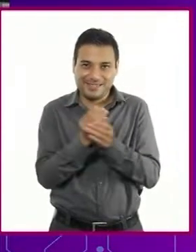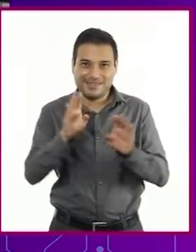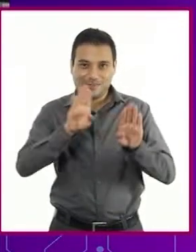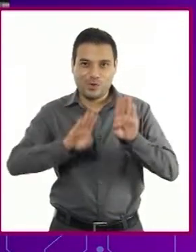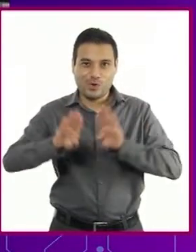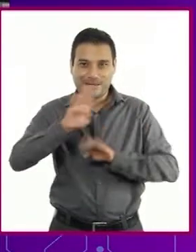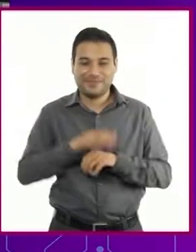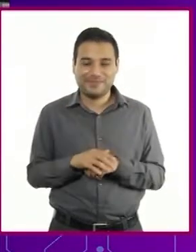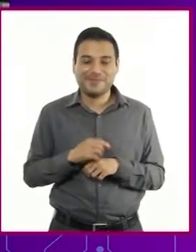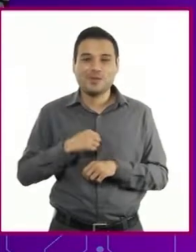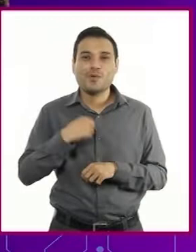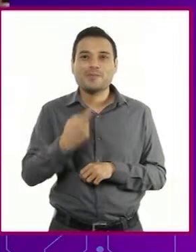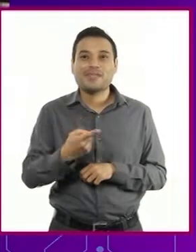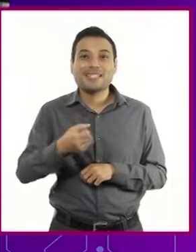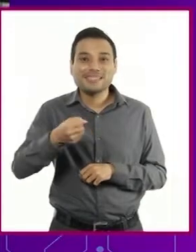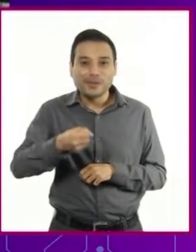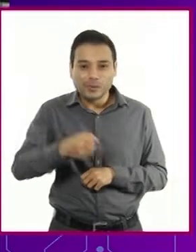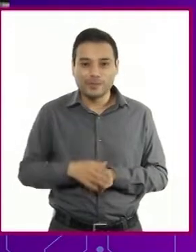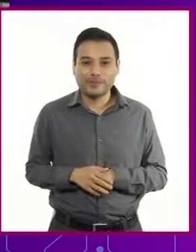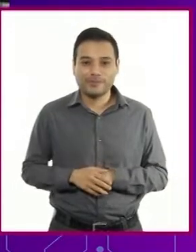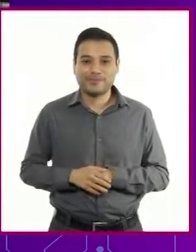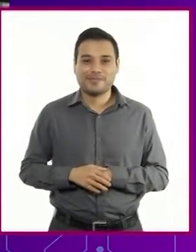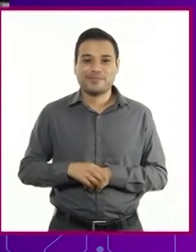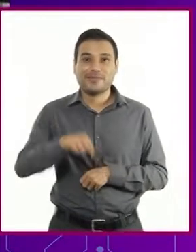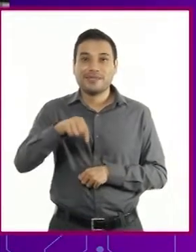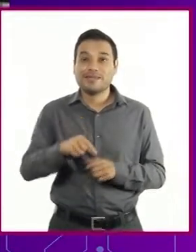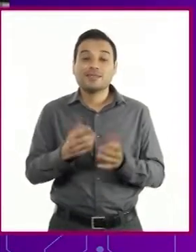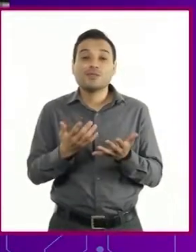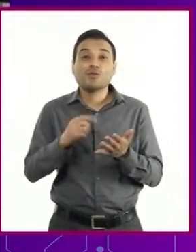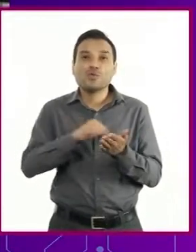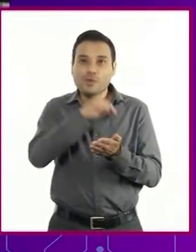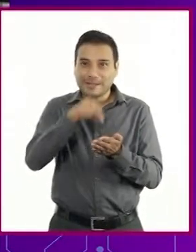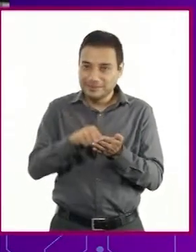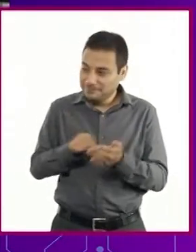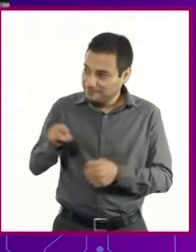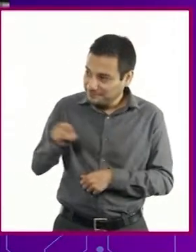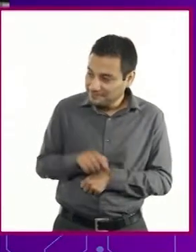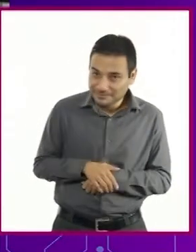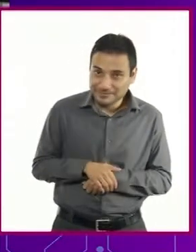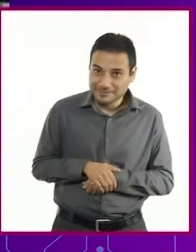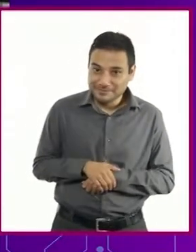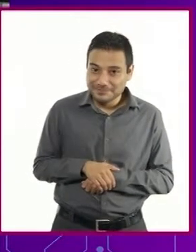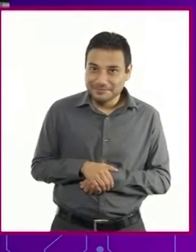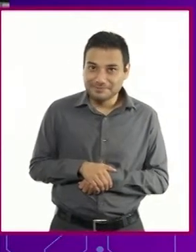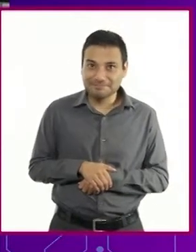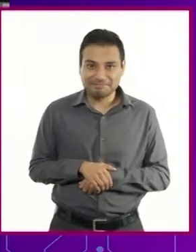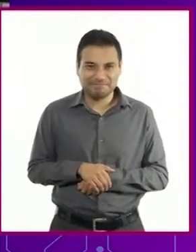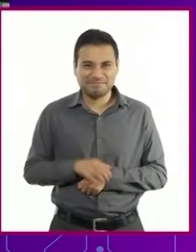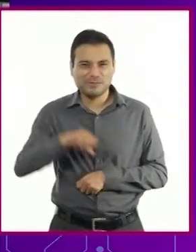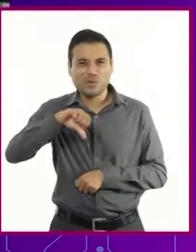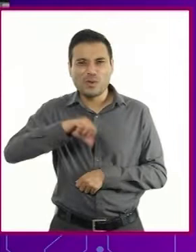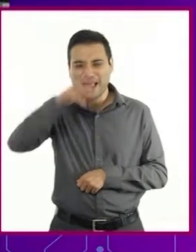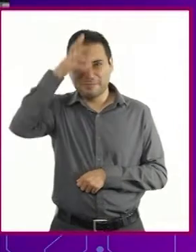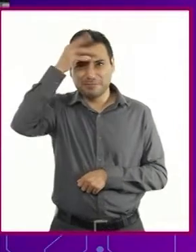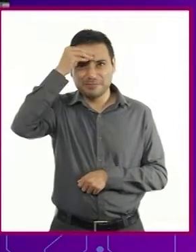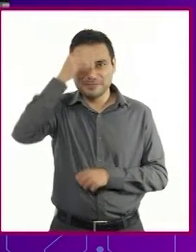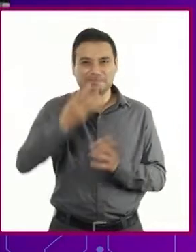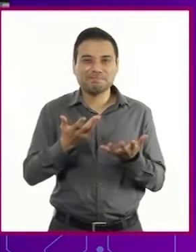Los saludo desde el Parián en Tlaquepaque, Jalisco, desde donde me permito informarles el aprendizaje esperado del día de